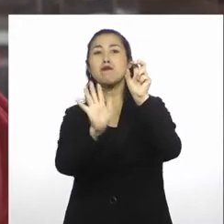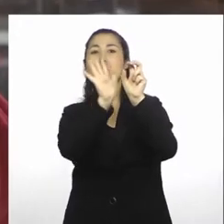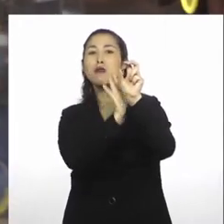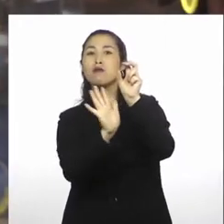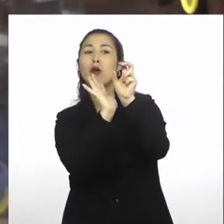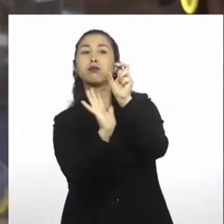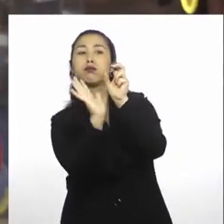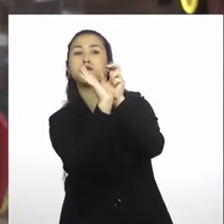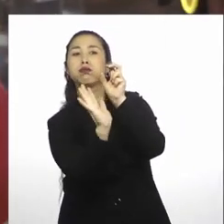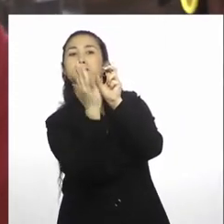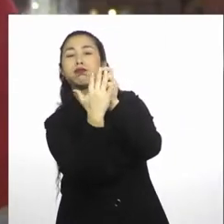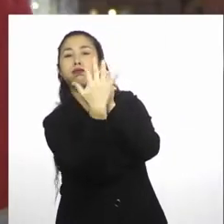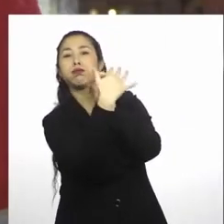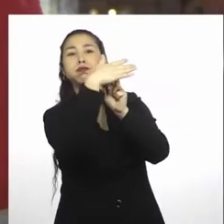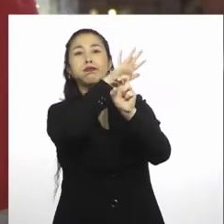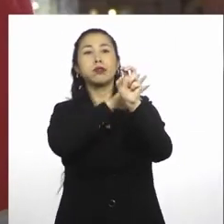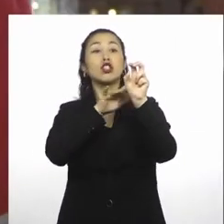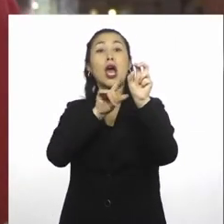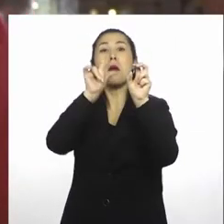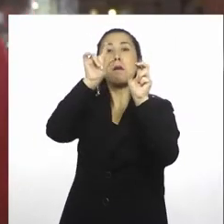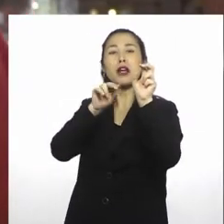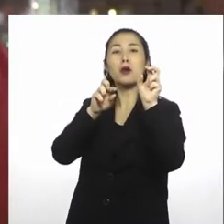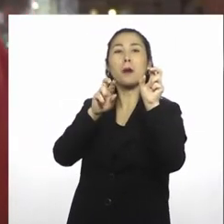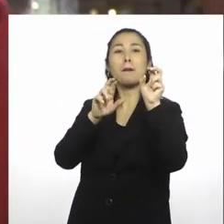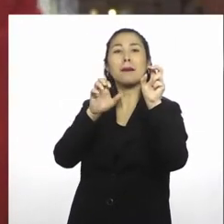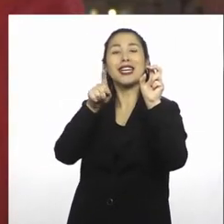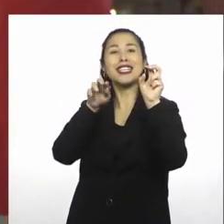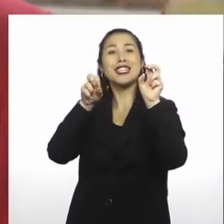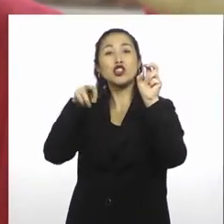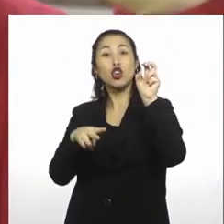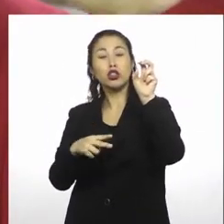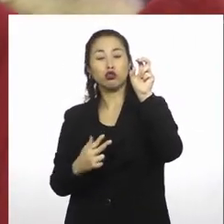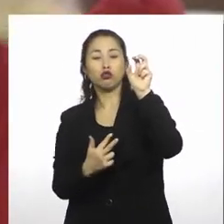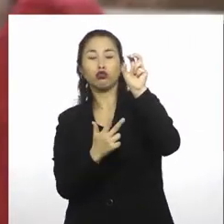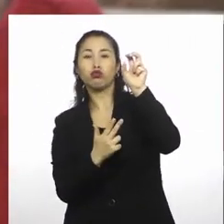zonas de baja presión. Esto hace que aparezca una fuerza